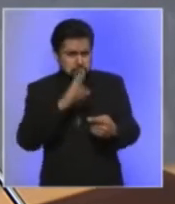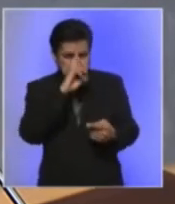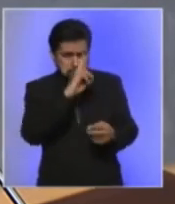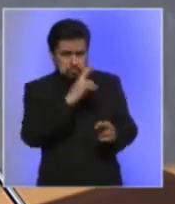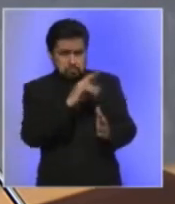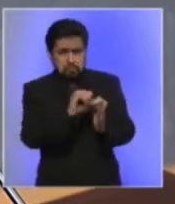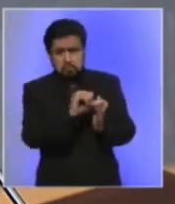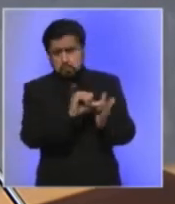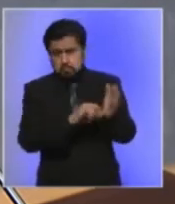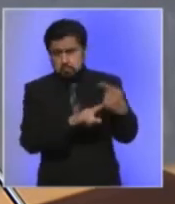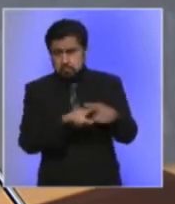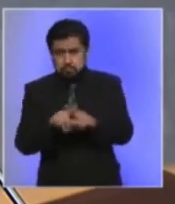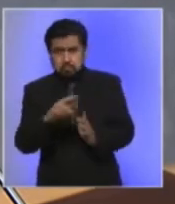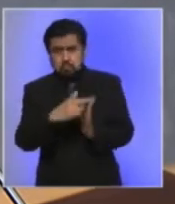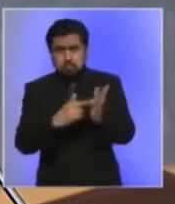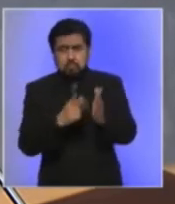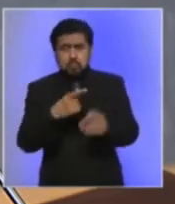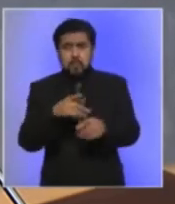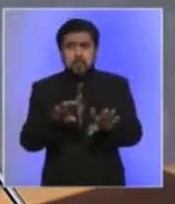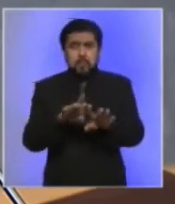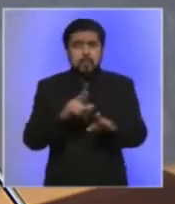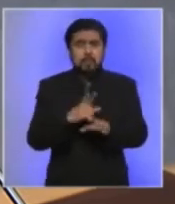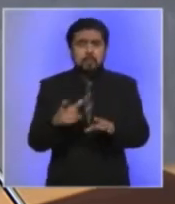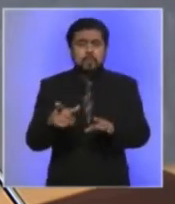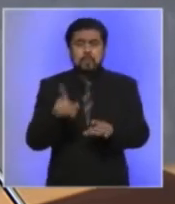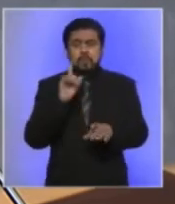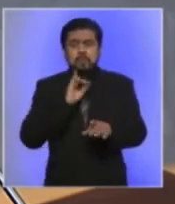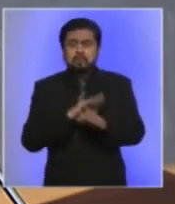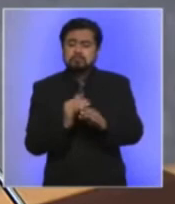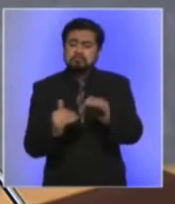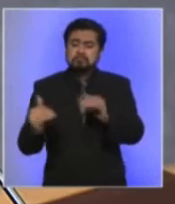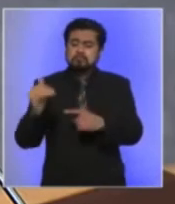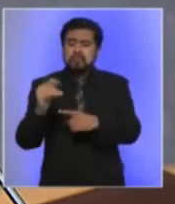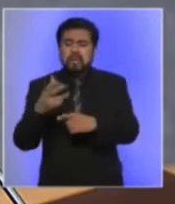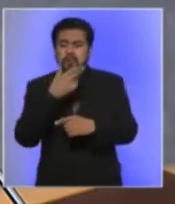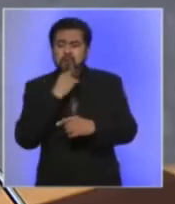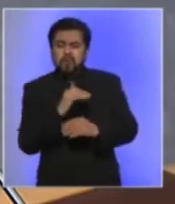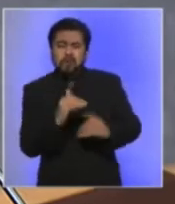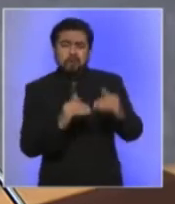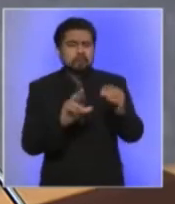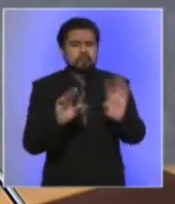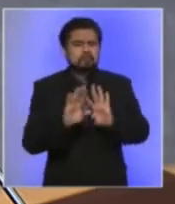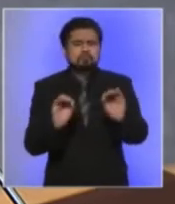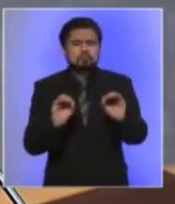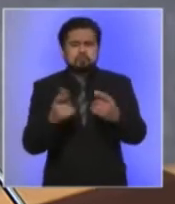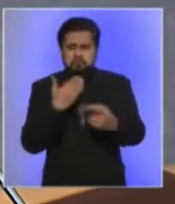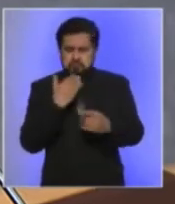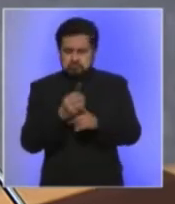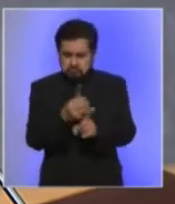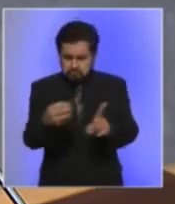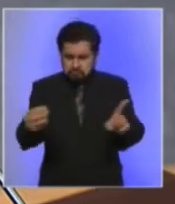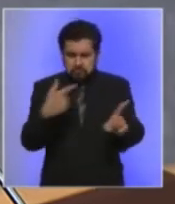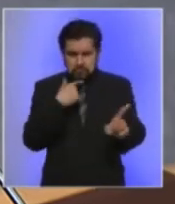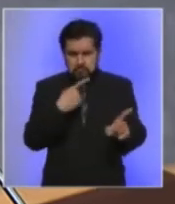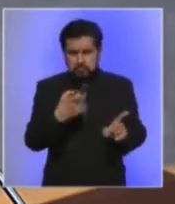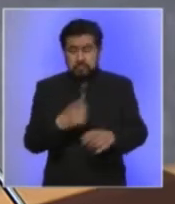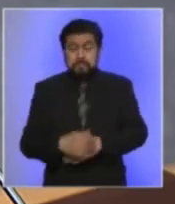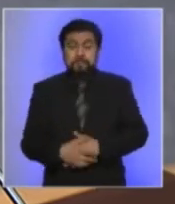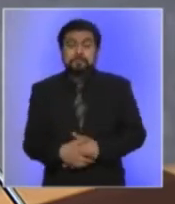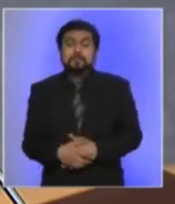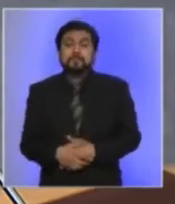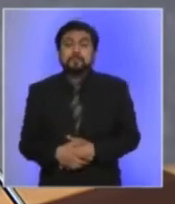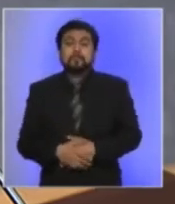designación no obedeció algún sesgo en materia de género o actuaciones recurrentes reiteradas o aisladas en contra de la parte